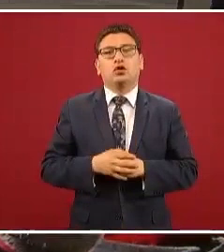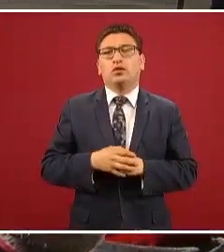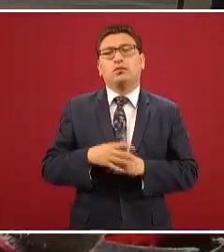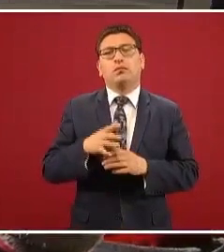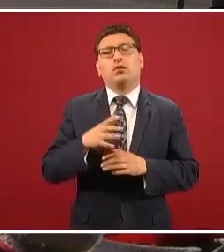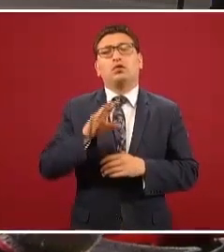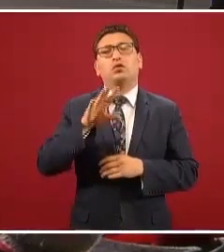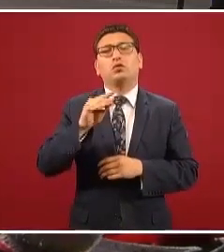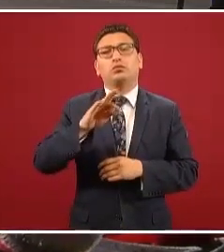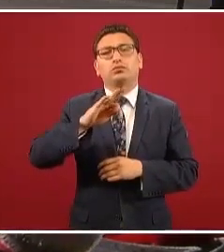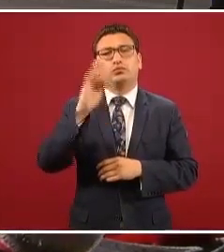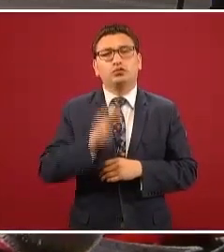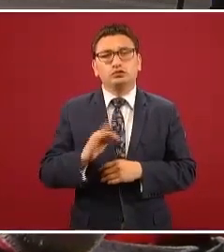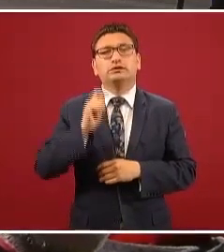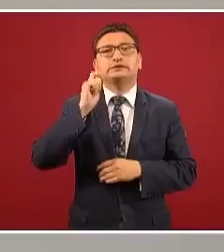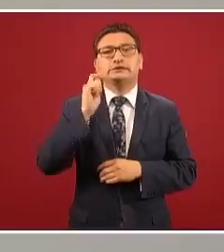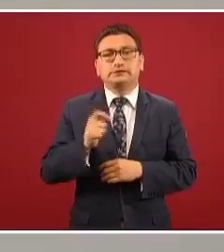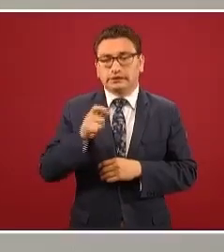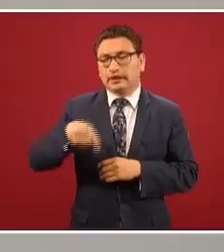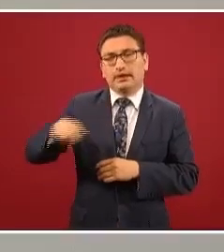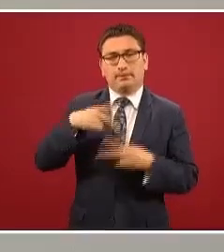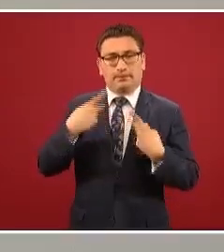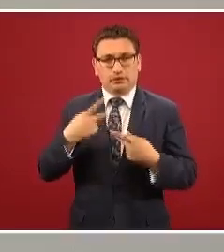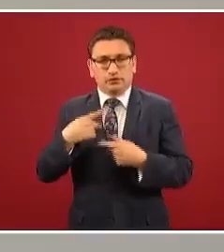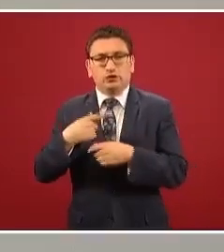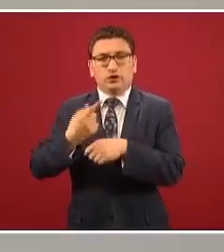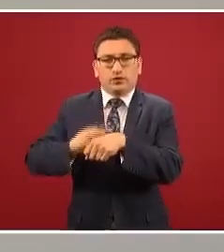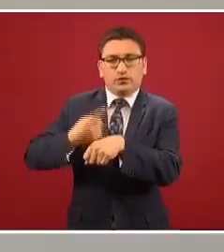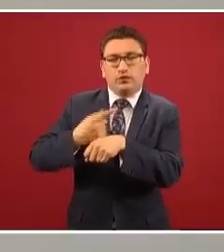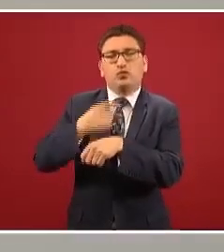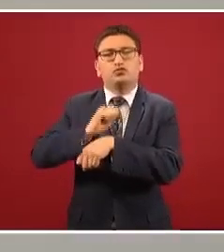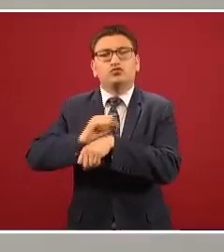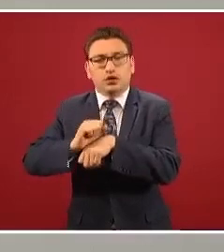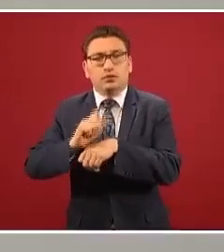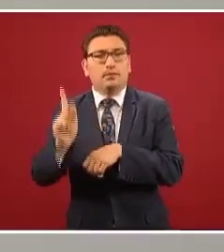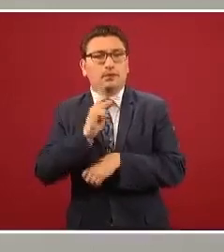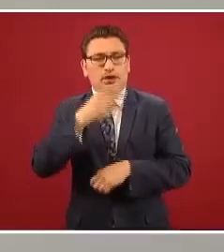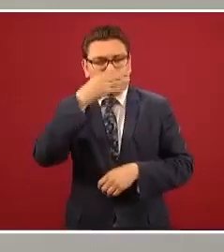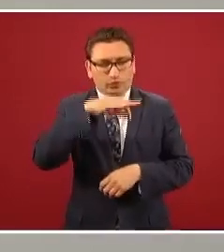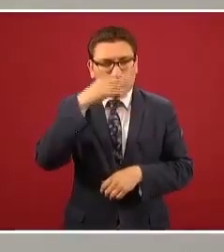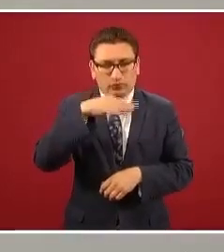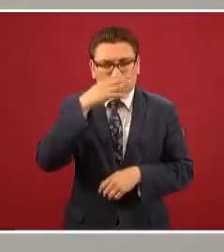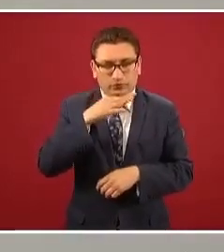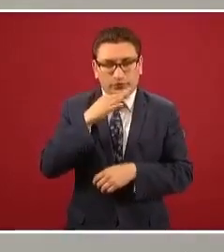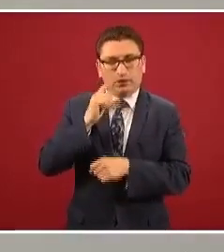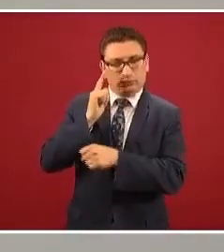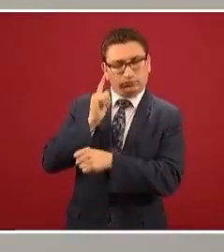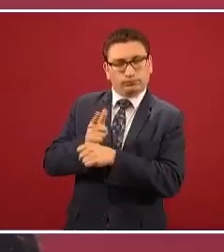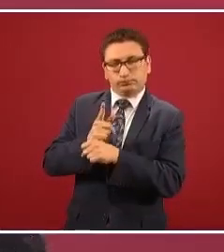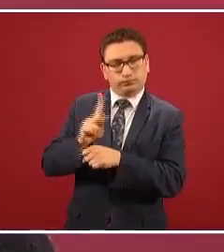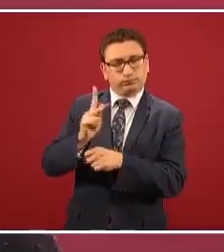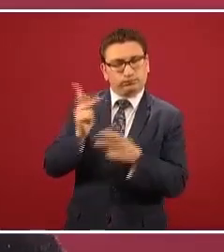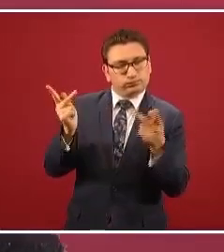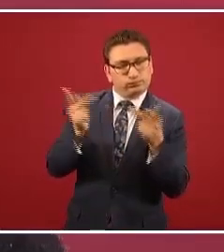del 90%, son casos leves. Leves quiere decir los síntomas de un catarro, son indistinguibles de un catarro.